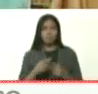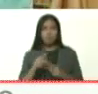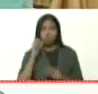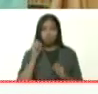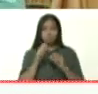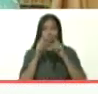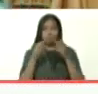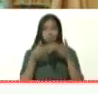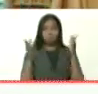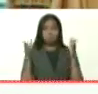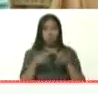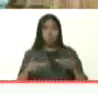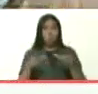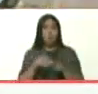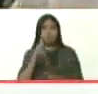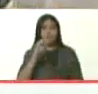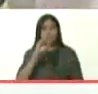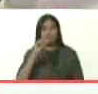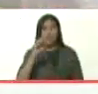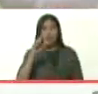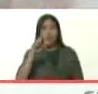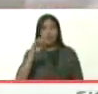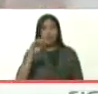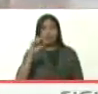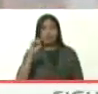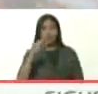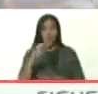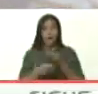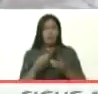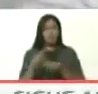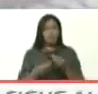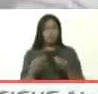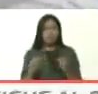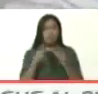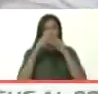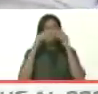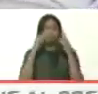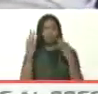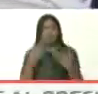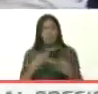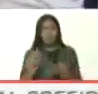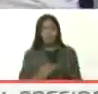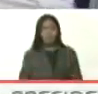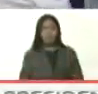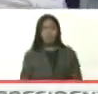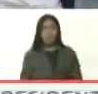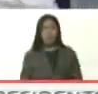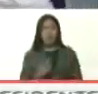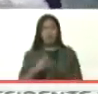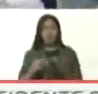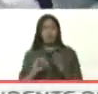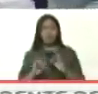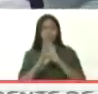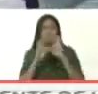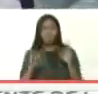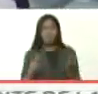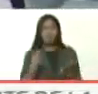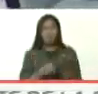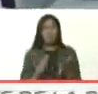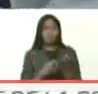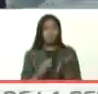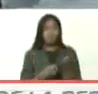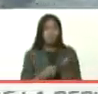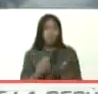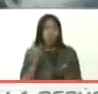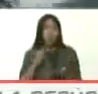inaugurando esta unidad de diálisis, haciendo milagros con los recursos, con la inversión,